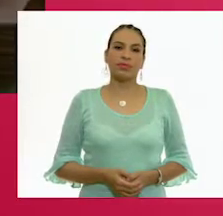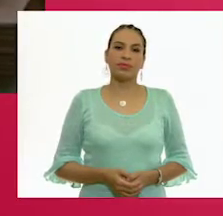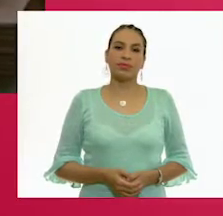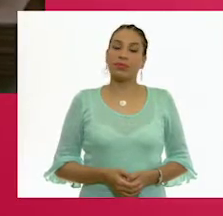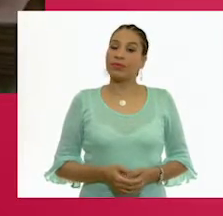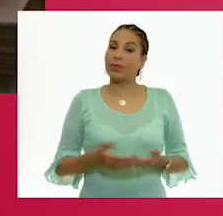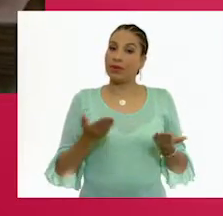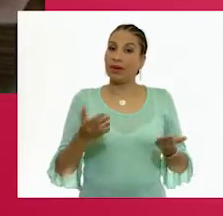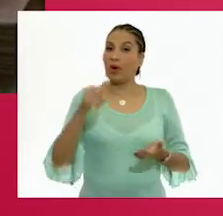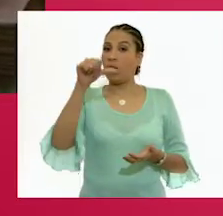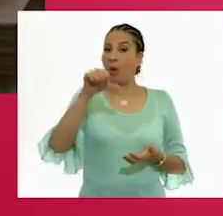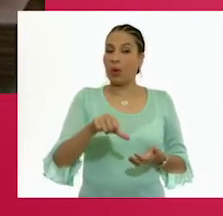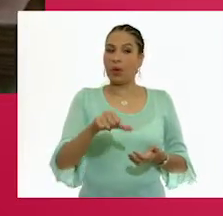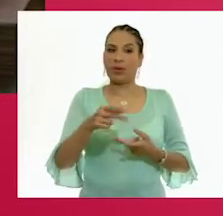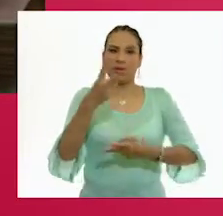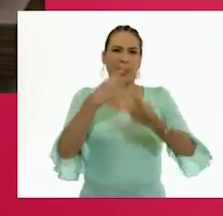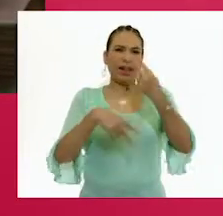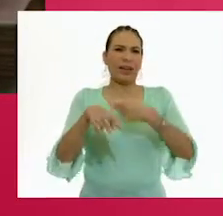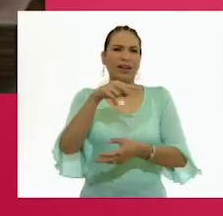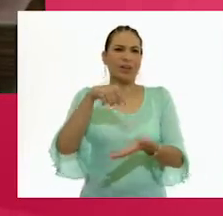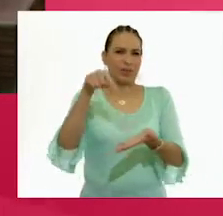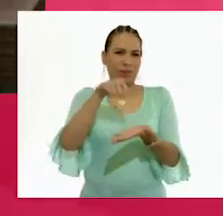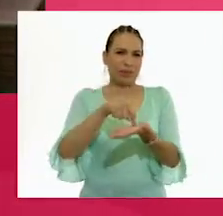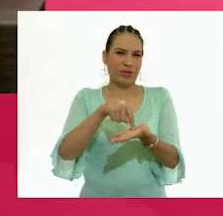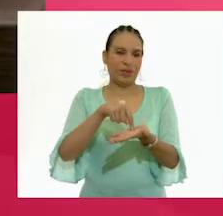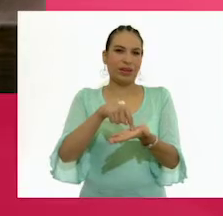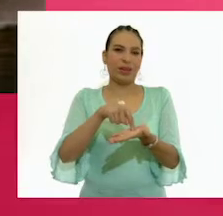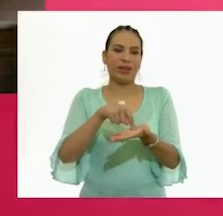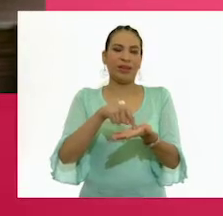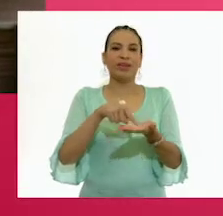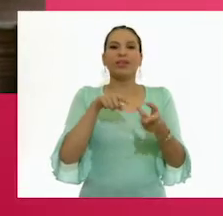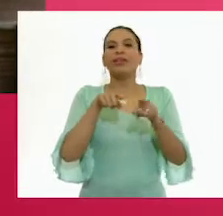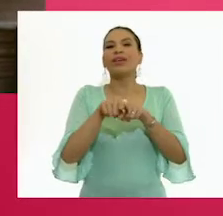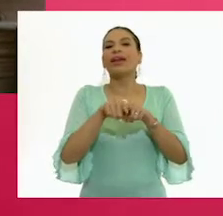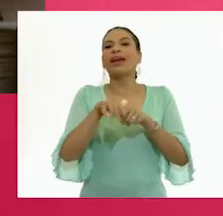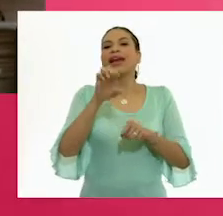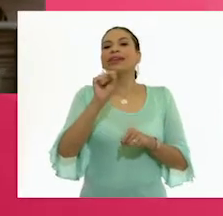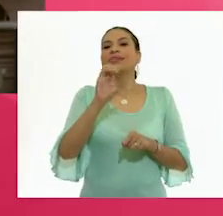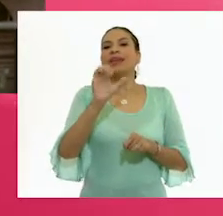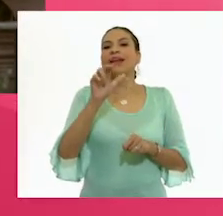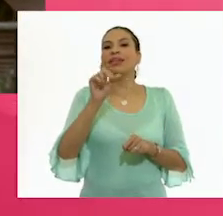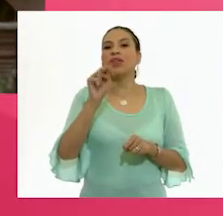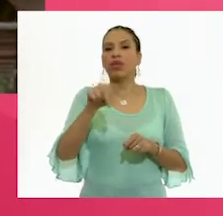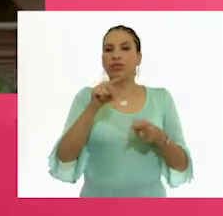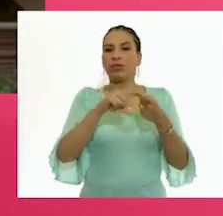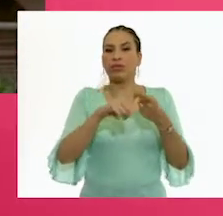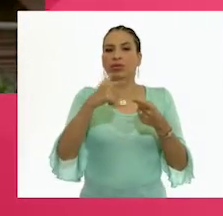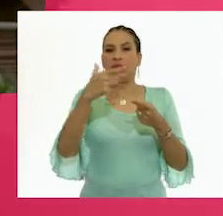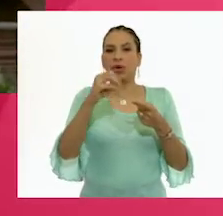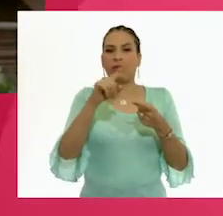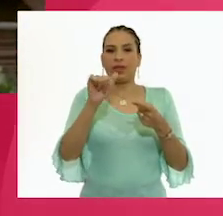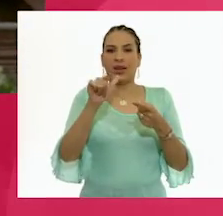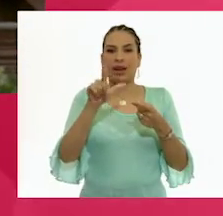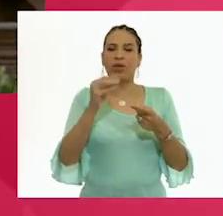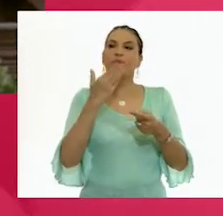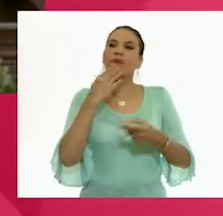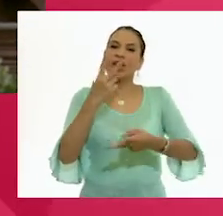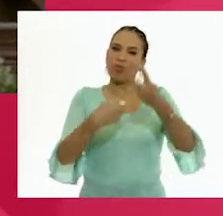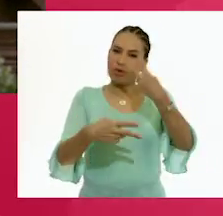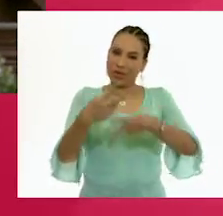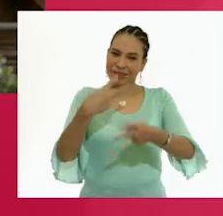Bueno, pues hoy estamos aquí con los hermanos Escandón. Gonzalo, buen día. Bienvenido. Gracias.